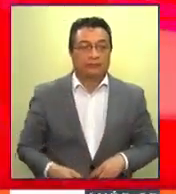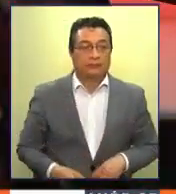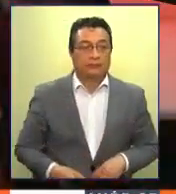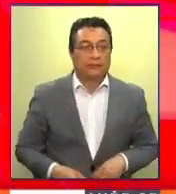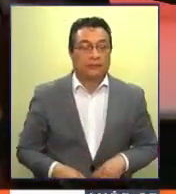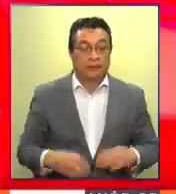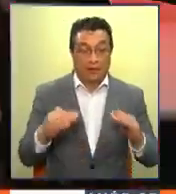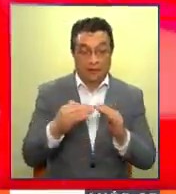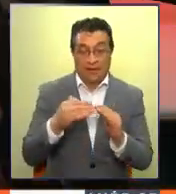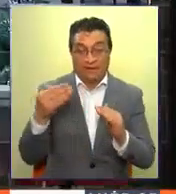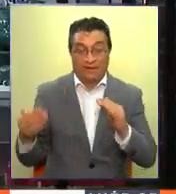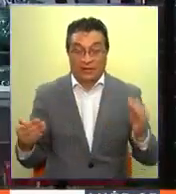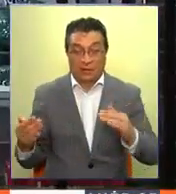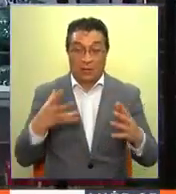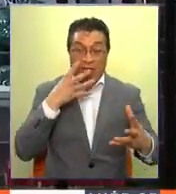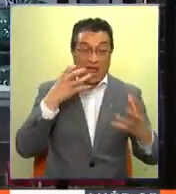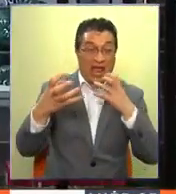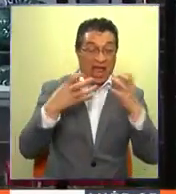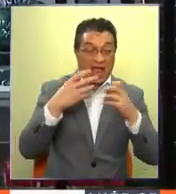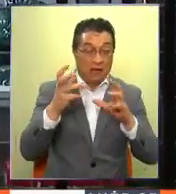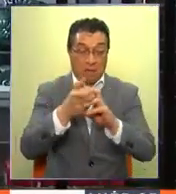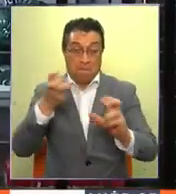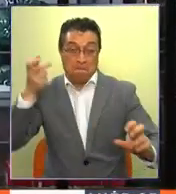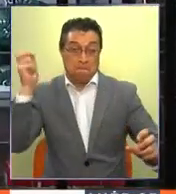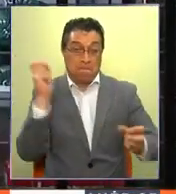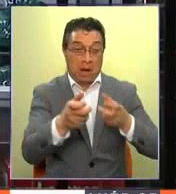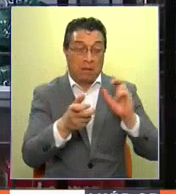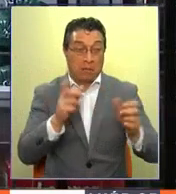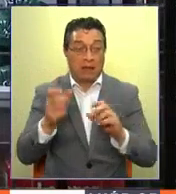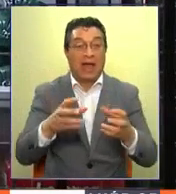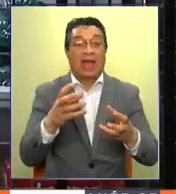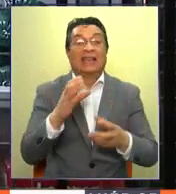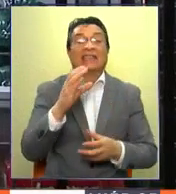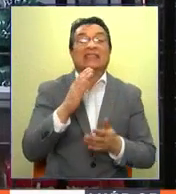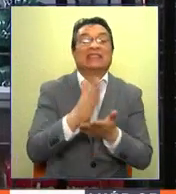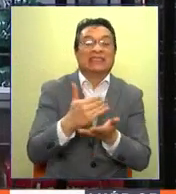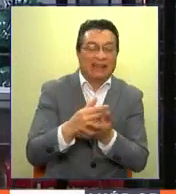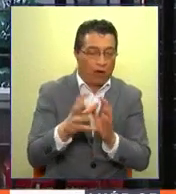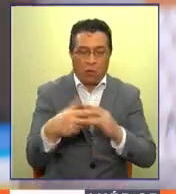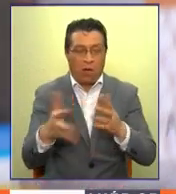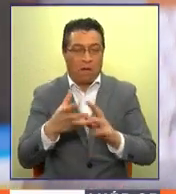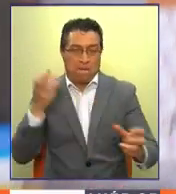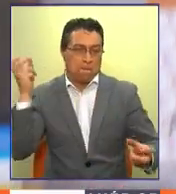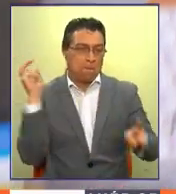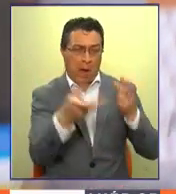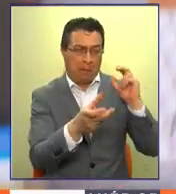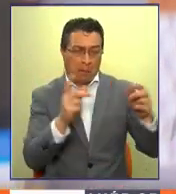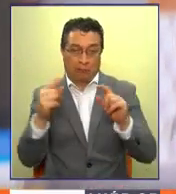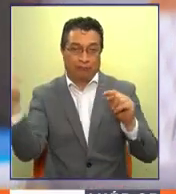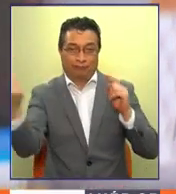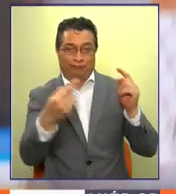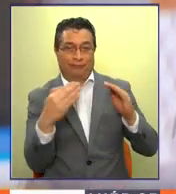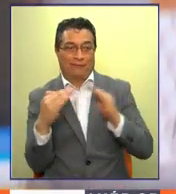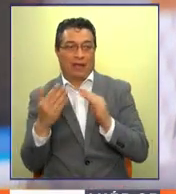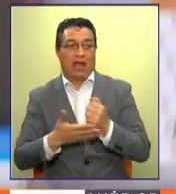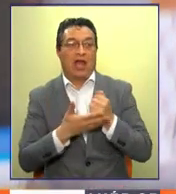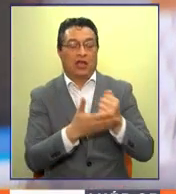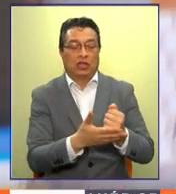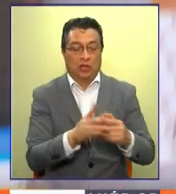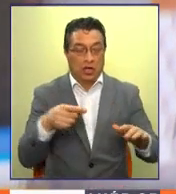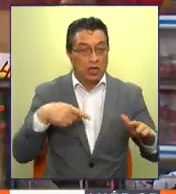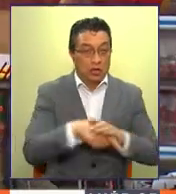los vecinos que comenzaron a gritar y a lanzar objetos, entre ellos cebollas, quizás cuánto tiempo más hubiesen permanecido en el interior del local y de la casa